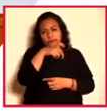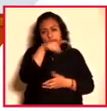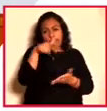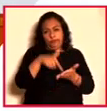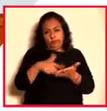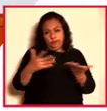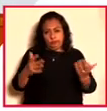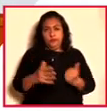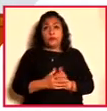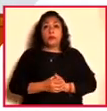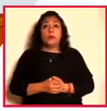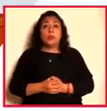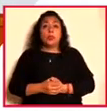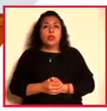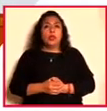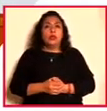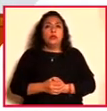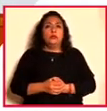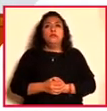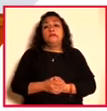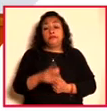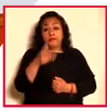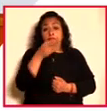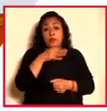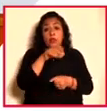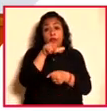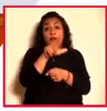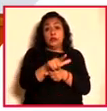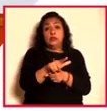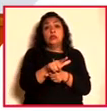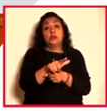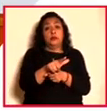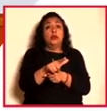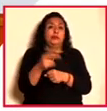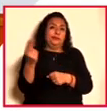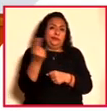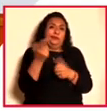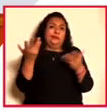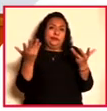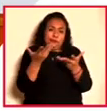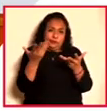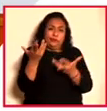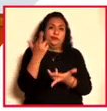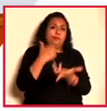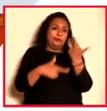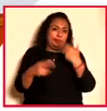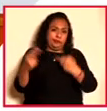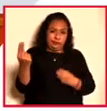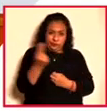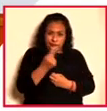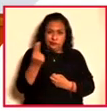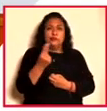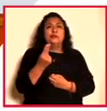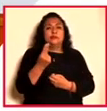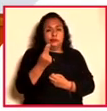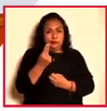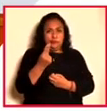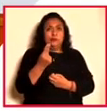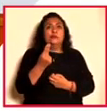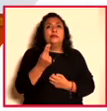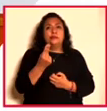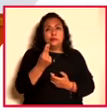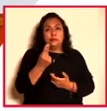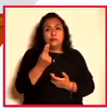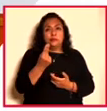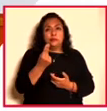pues es un festival que tiene que hacerse, que tiene que regresarse, que regresar, y con la